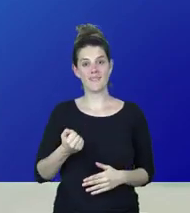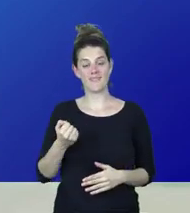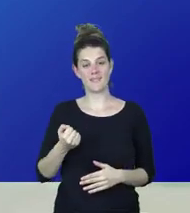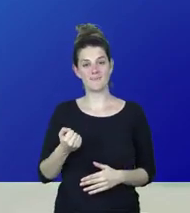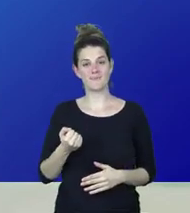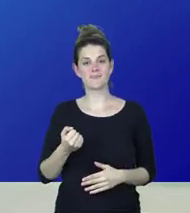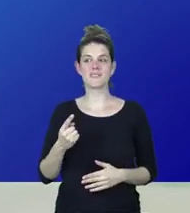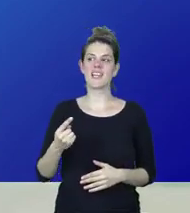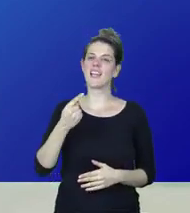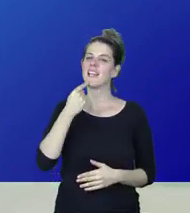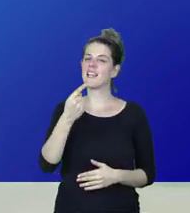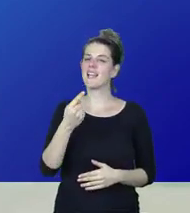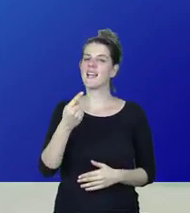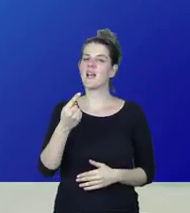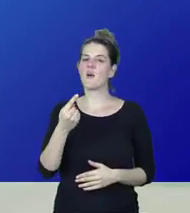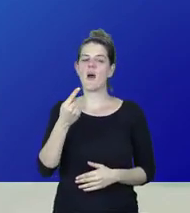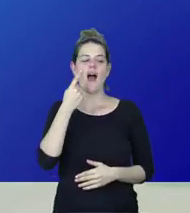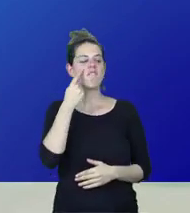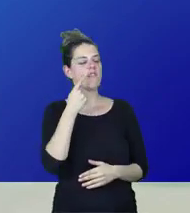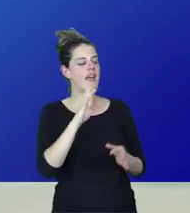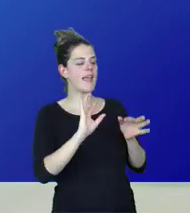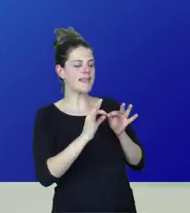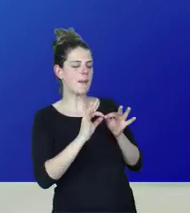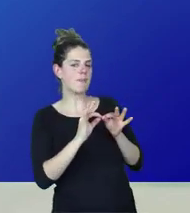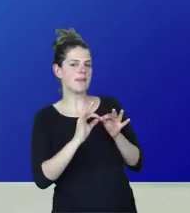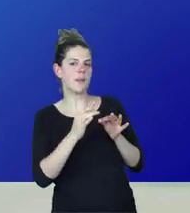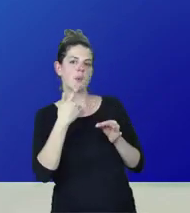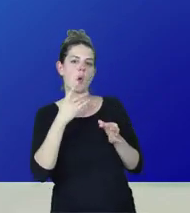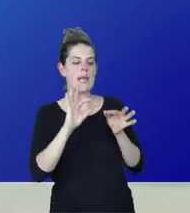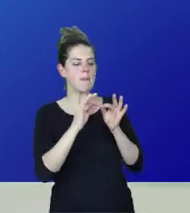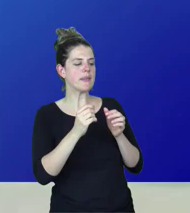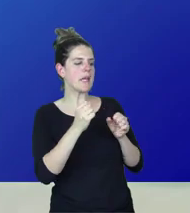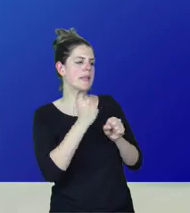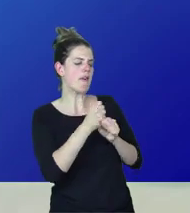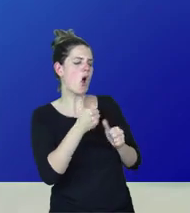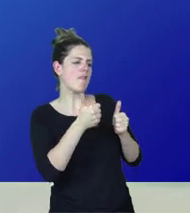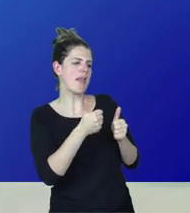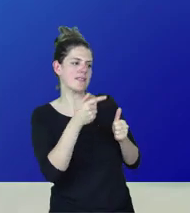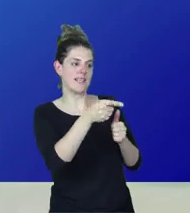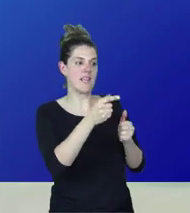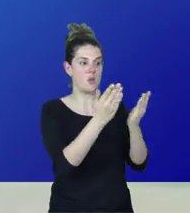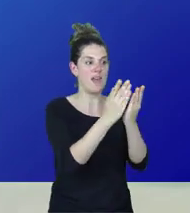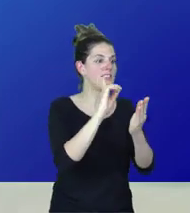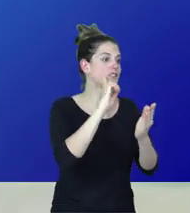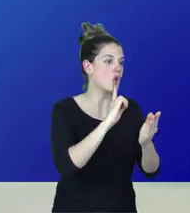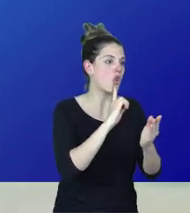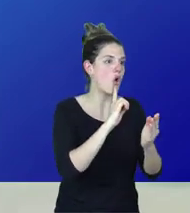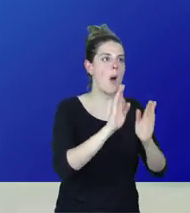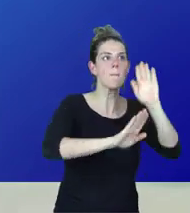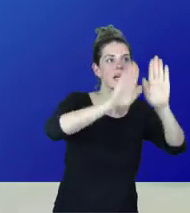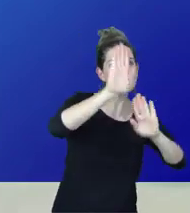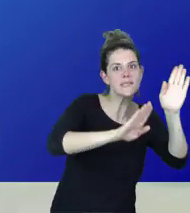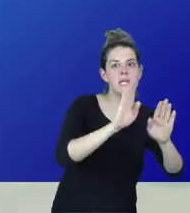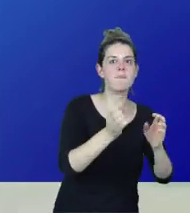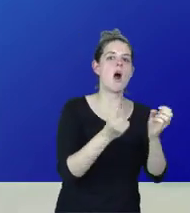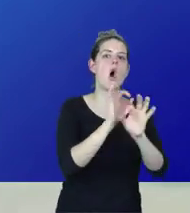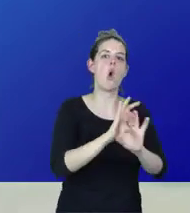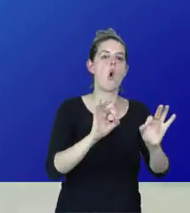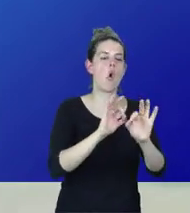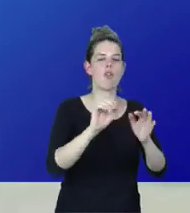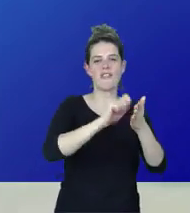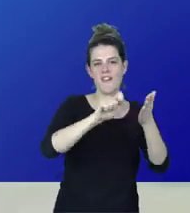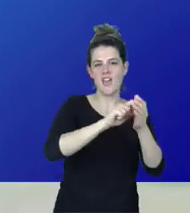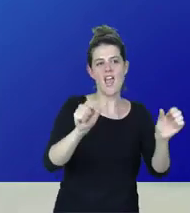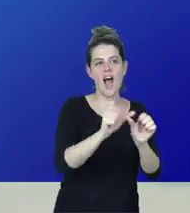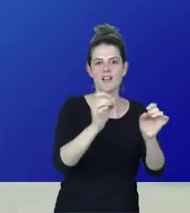que el intérprete sea evaluado en función de si el estudiante sordo participa o no participa, si el estudiante sordo manda